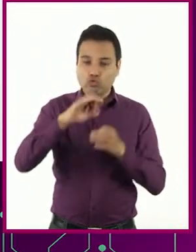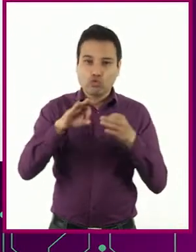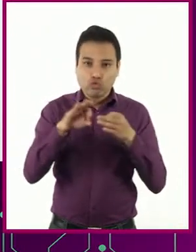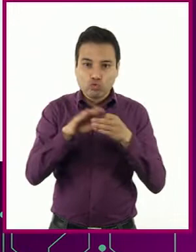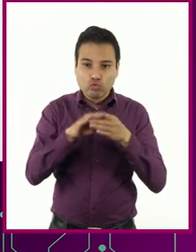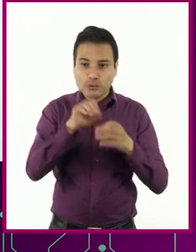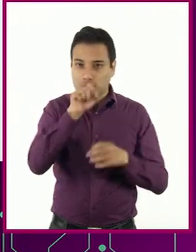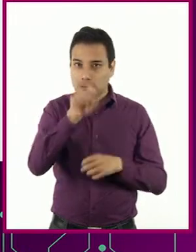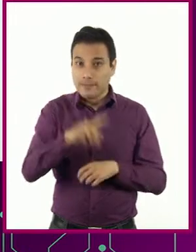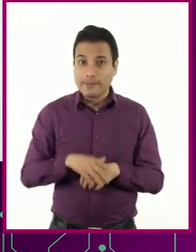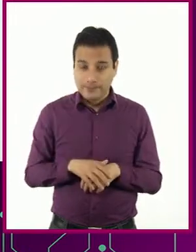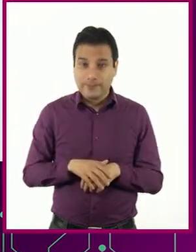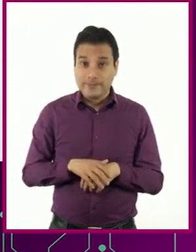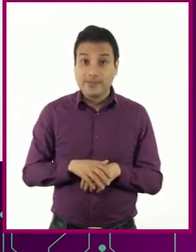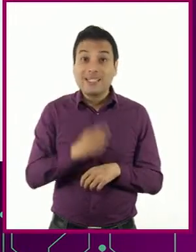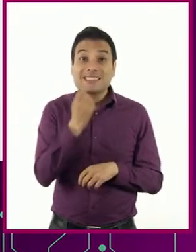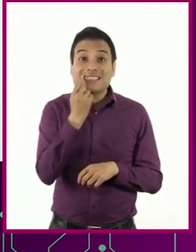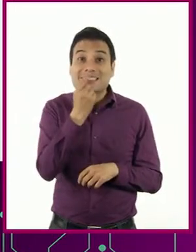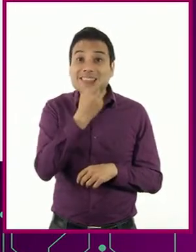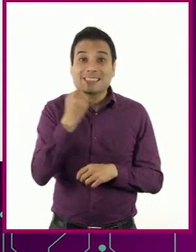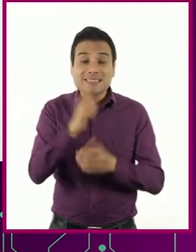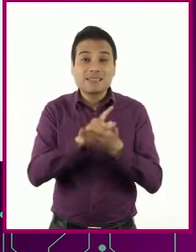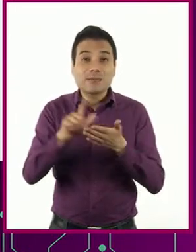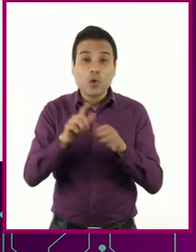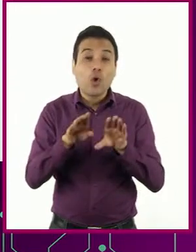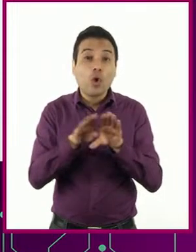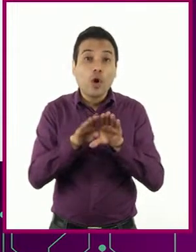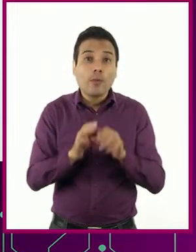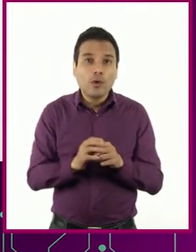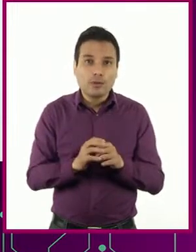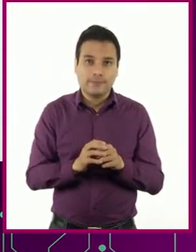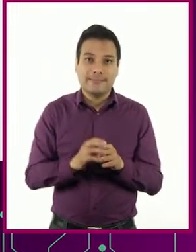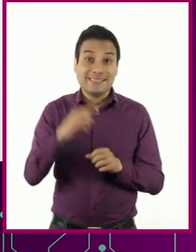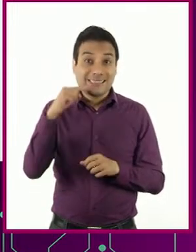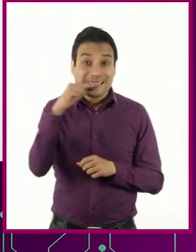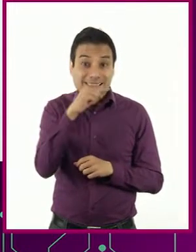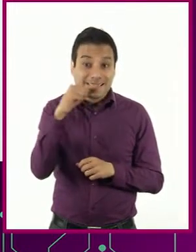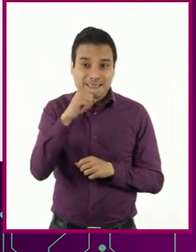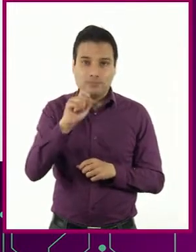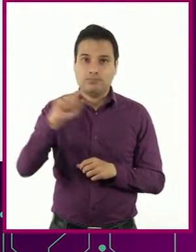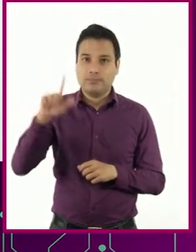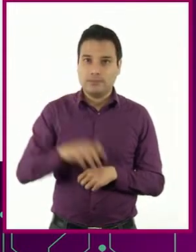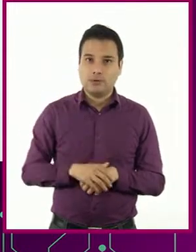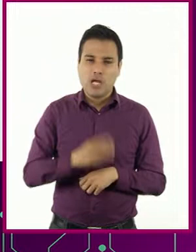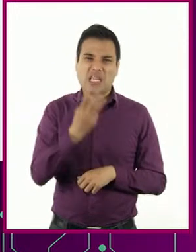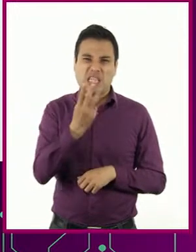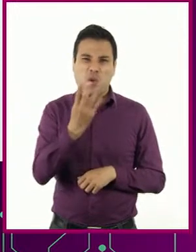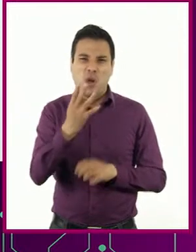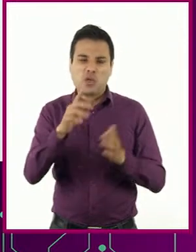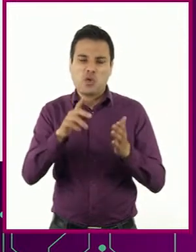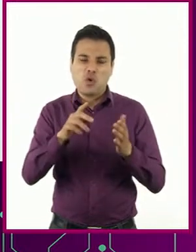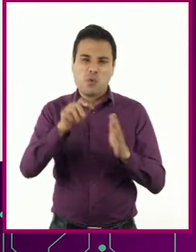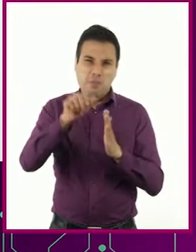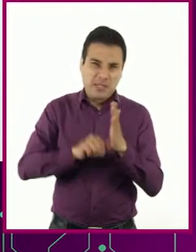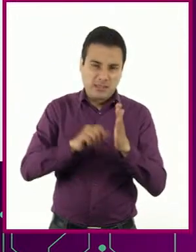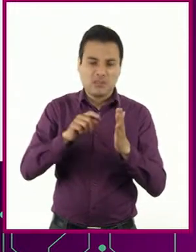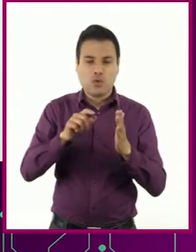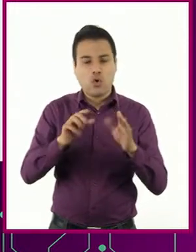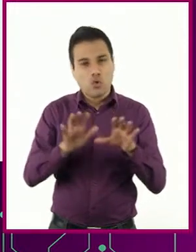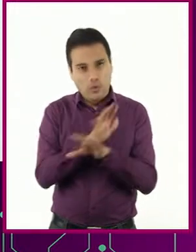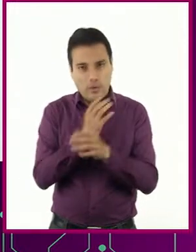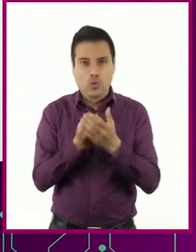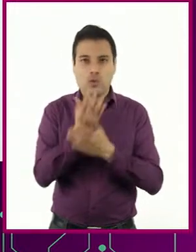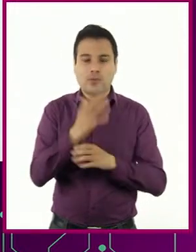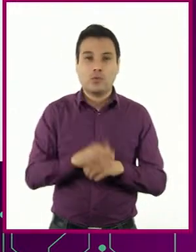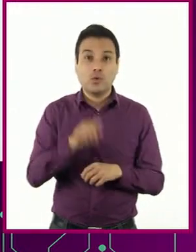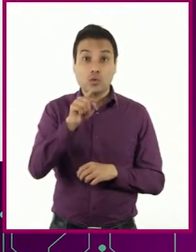limpieza de la boca, dientes y encía, hay que elegir siempre buenos cepillos de dientes y cambiarlos cada 3 o 4 meses. Nosotros te recomendamos ir al